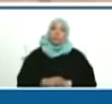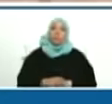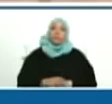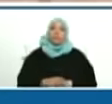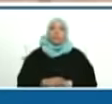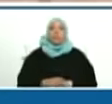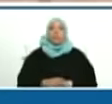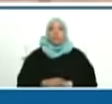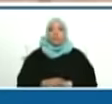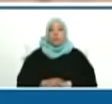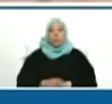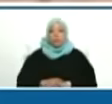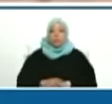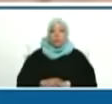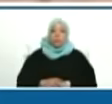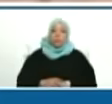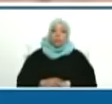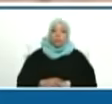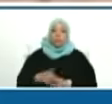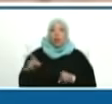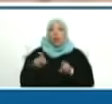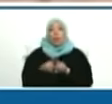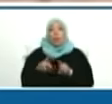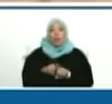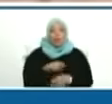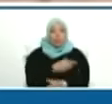Porque ellos vienen de la mano de los multimillonarios.